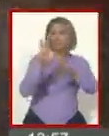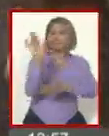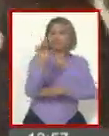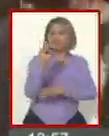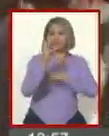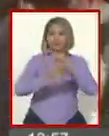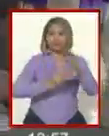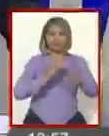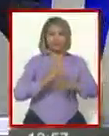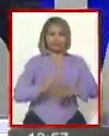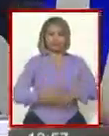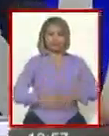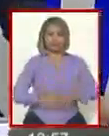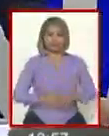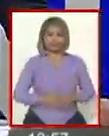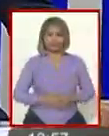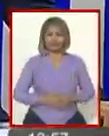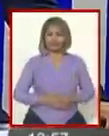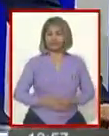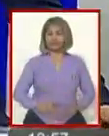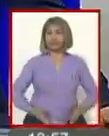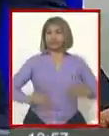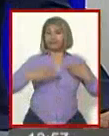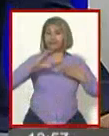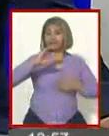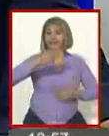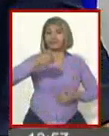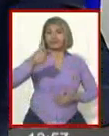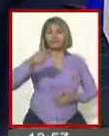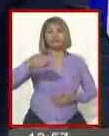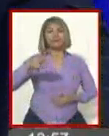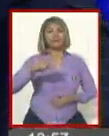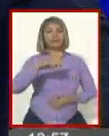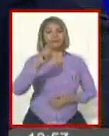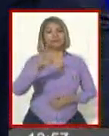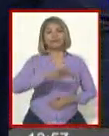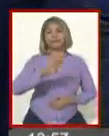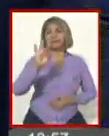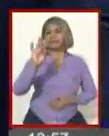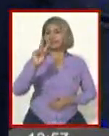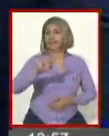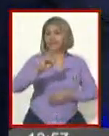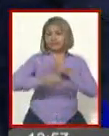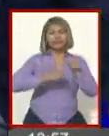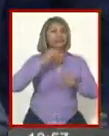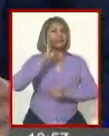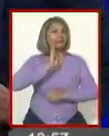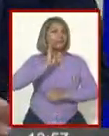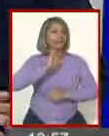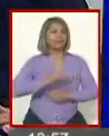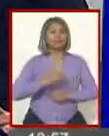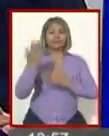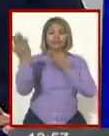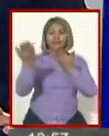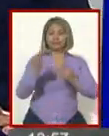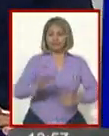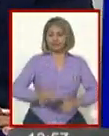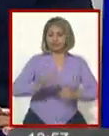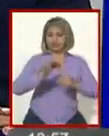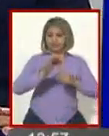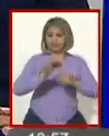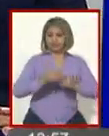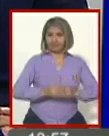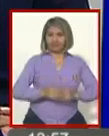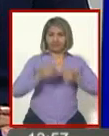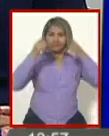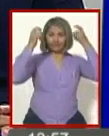y el mundo. Y los residentes chaqueños en Santa Cruz festejaron sus 142 aniversarios. La invitada especial en este